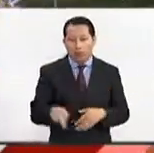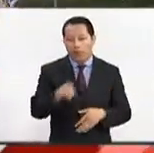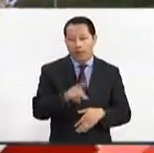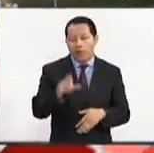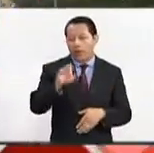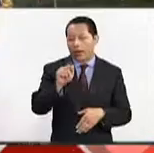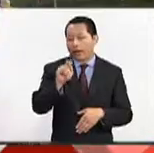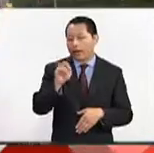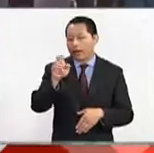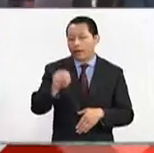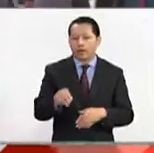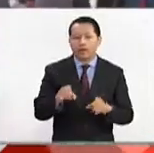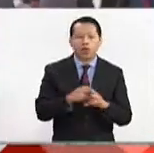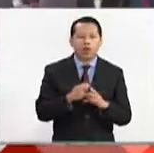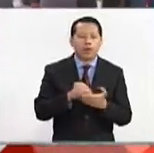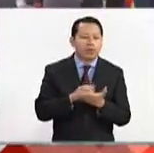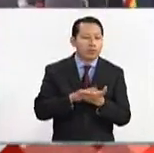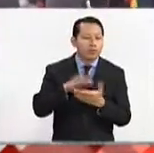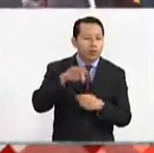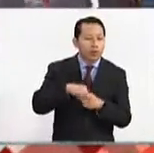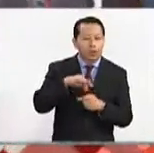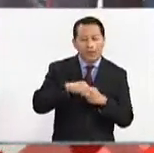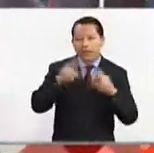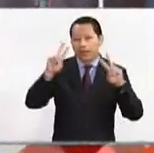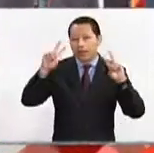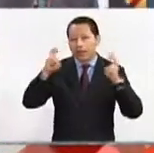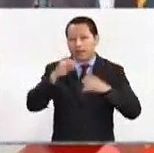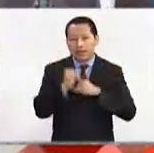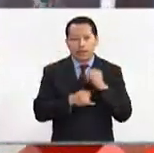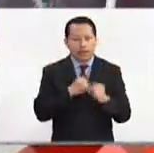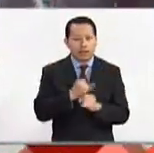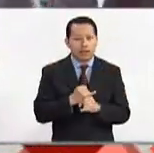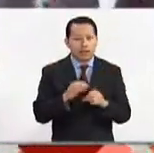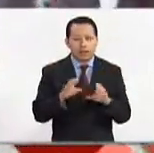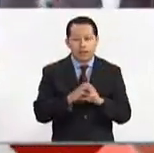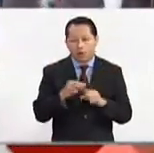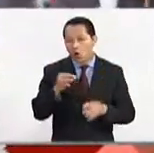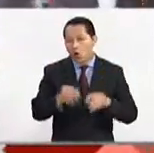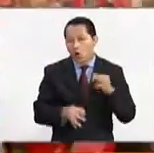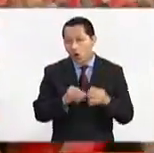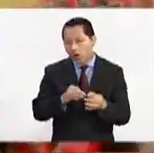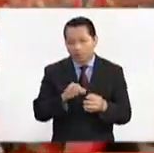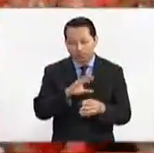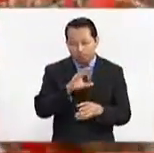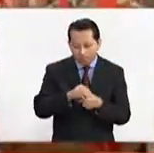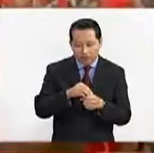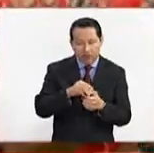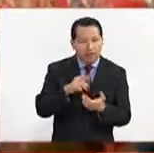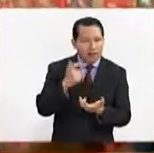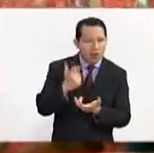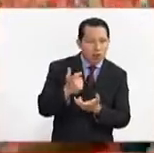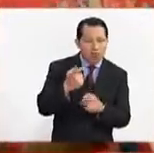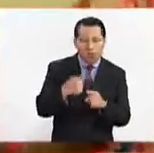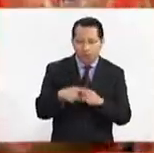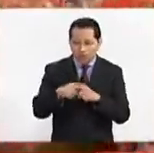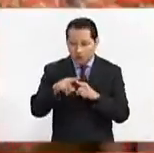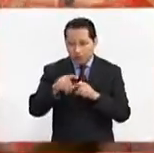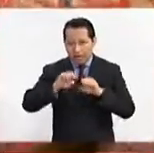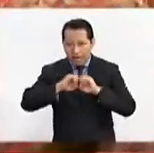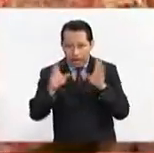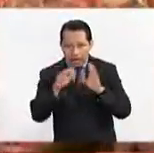en principio, de votar cuando el tema de la independencia por imperativo político, jurídico y económico no está tan claro,